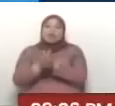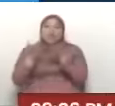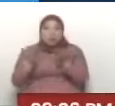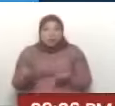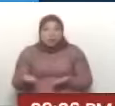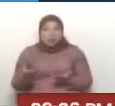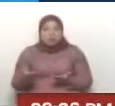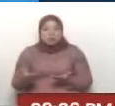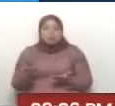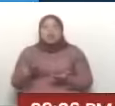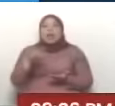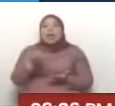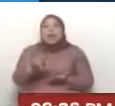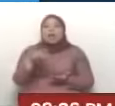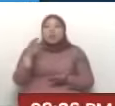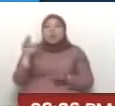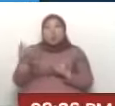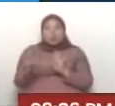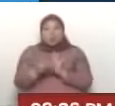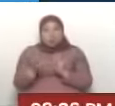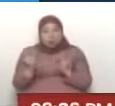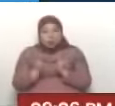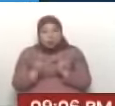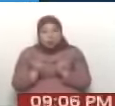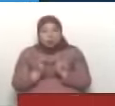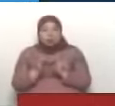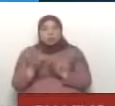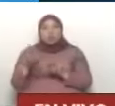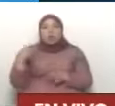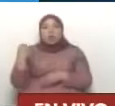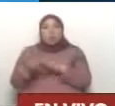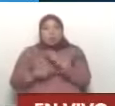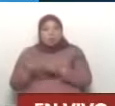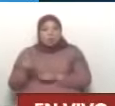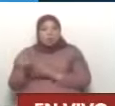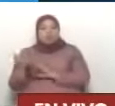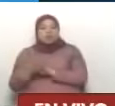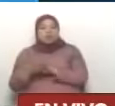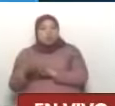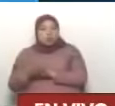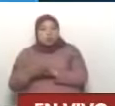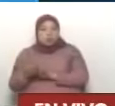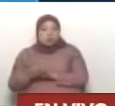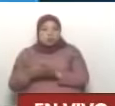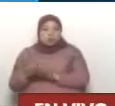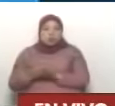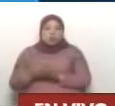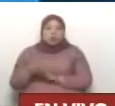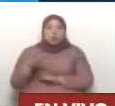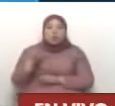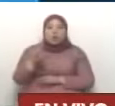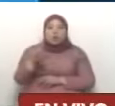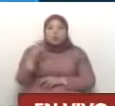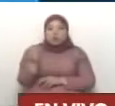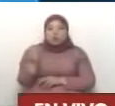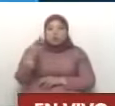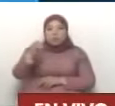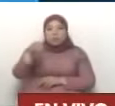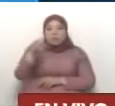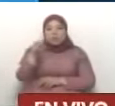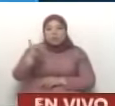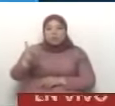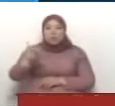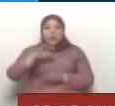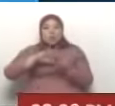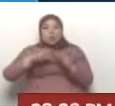de este caso antes de establecer este contacto para conocer además cómo se le dio solución a esta situación. Rosmarie Ramos, abogada y vocera de Economía